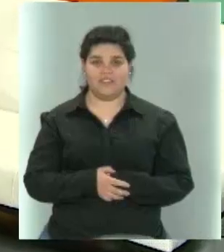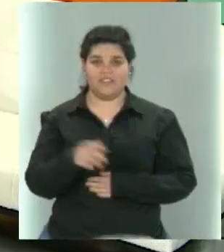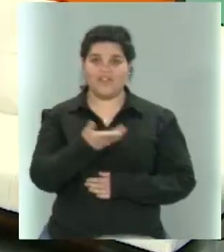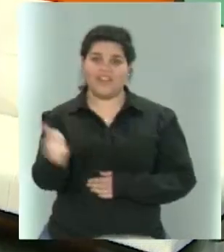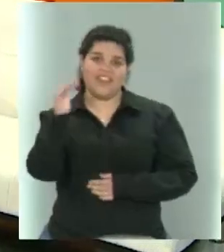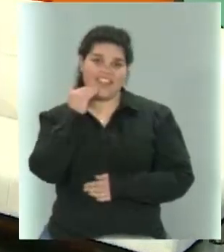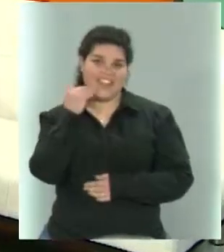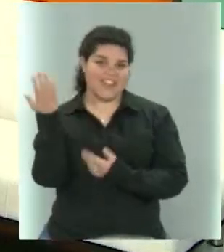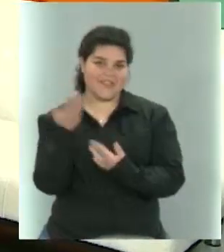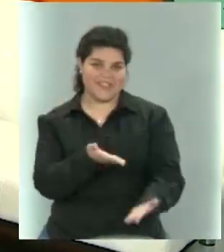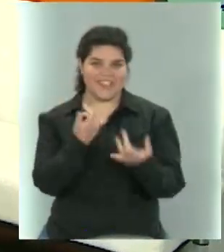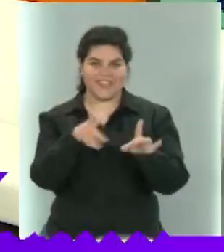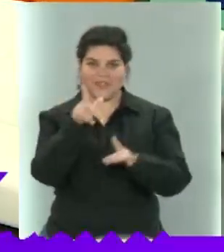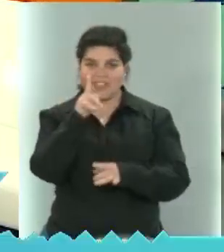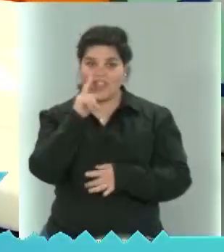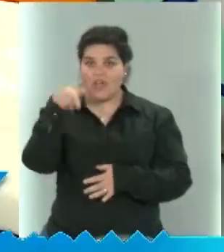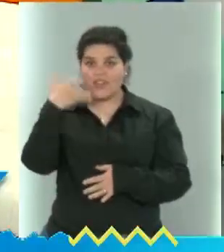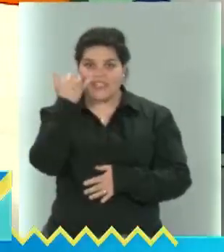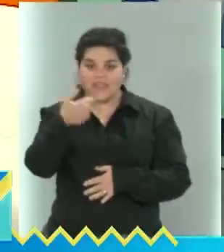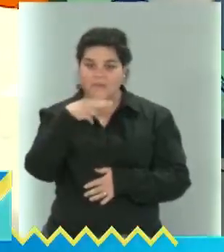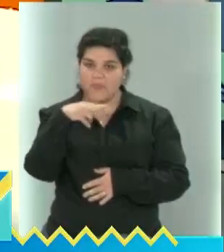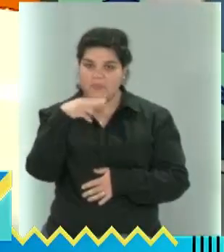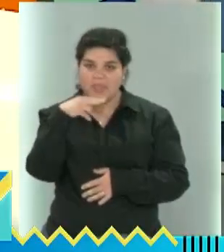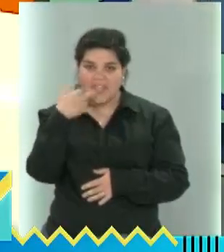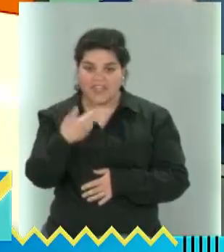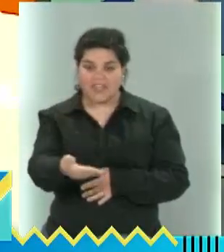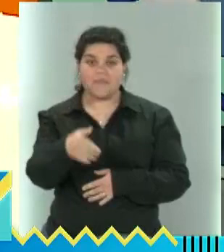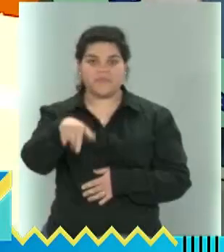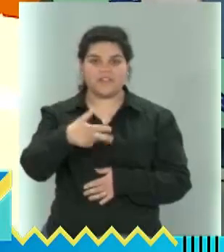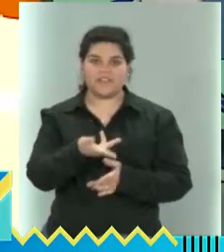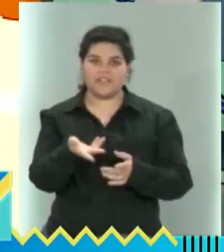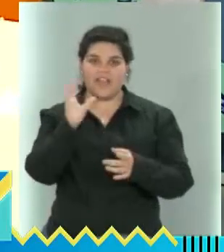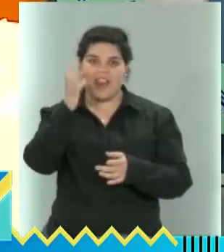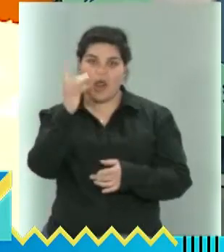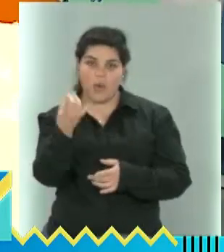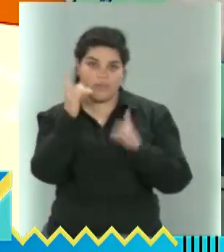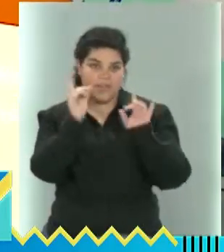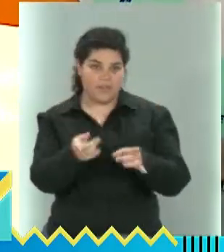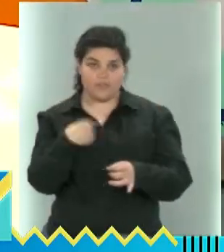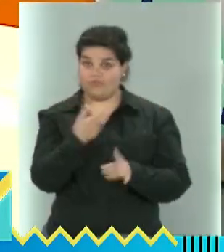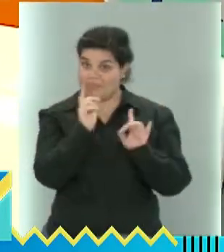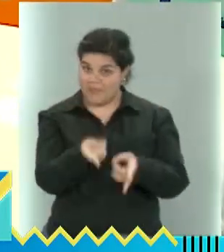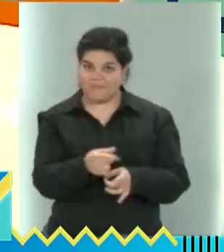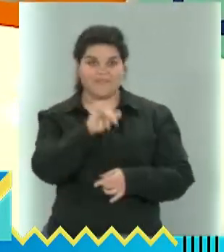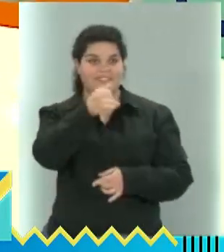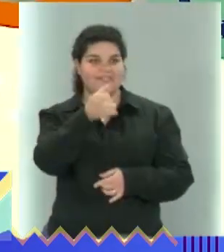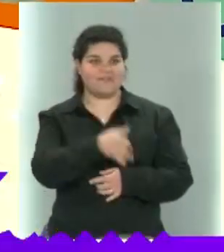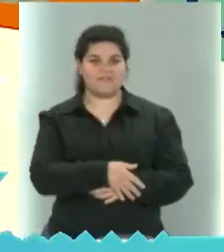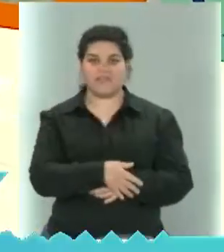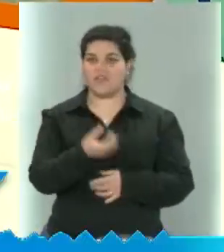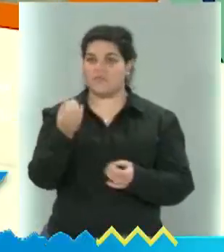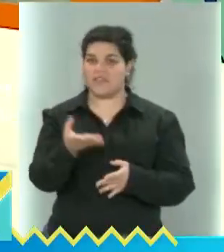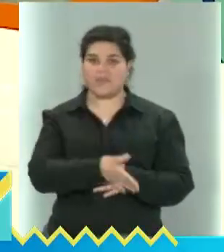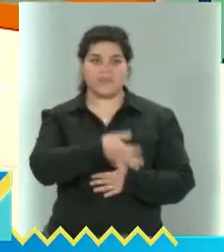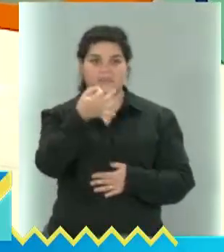tardes, bienvenidos a Distintos Parecidos. Hemos llegado al viernes, como todos, en la pantalla de Señal 1. Nosotros también llegamos al viernes. ¿Cómo estás, Caro? Muy bien, Fer, muy